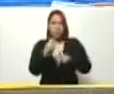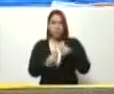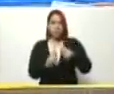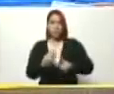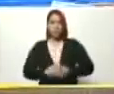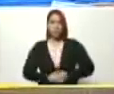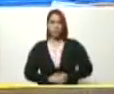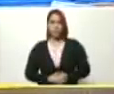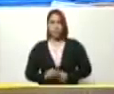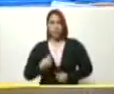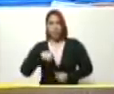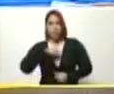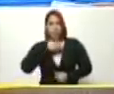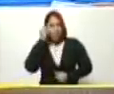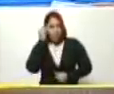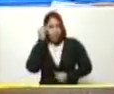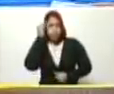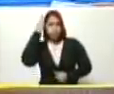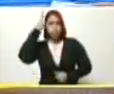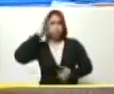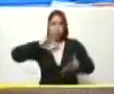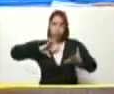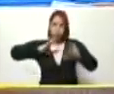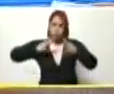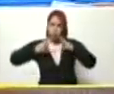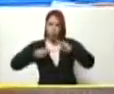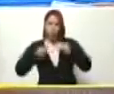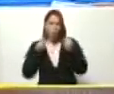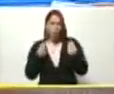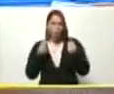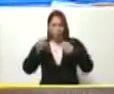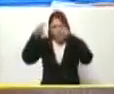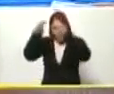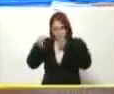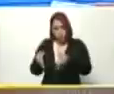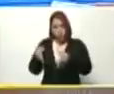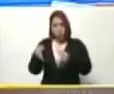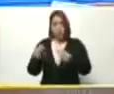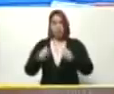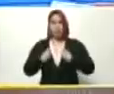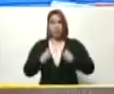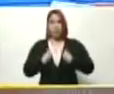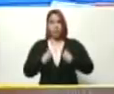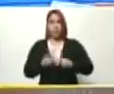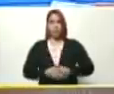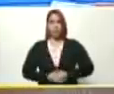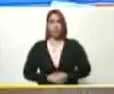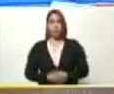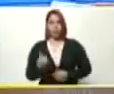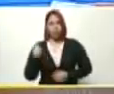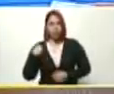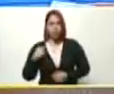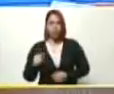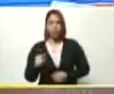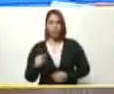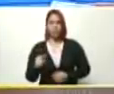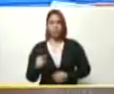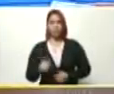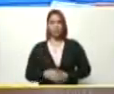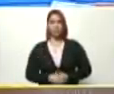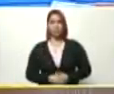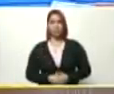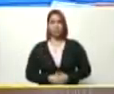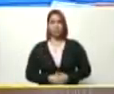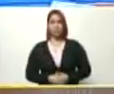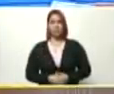y nuestra capacidad para adaptarnos a esa realidad y tener, señores oficiales,